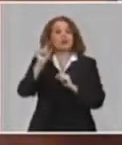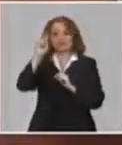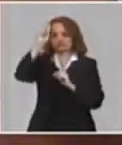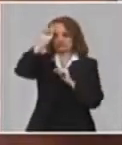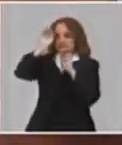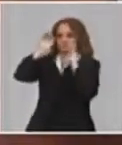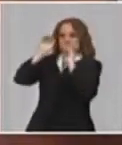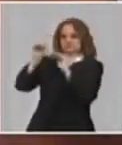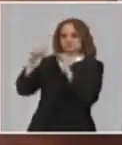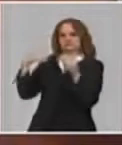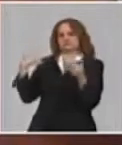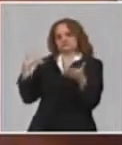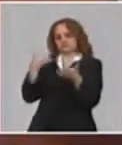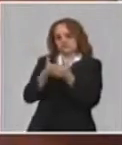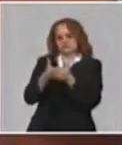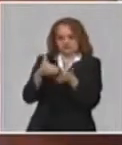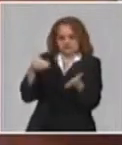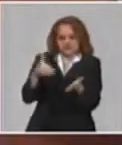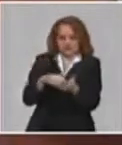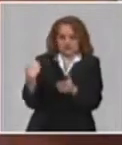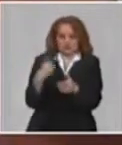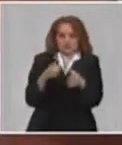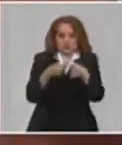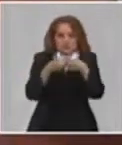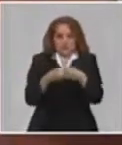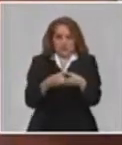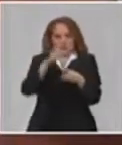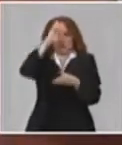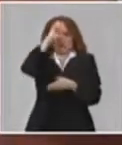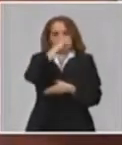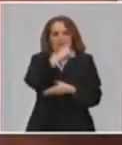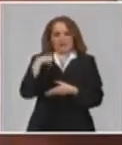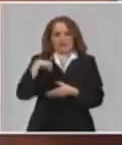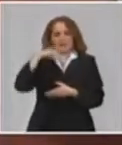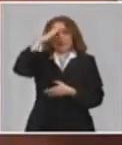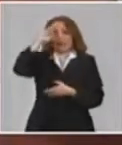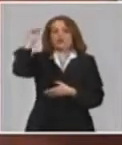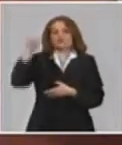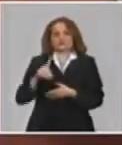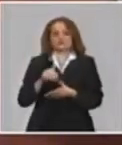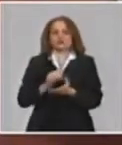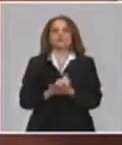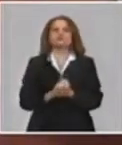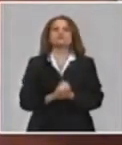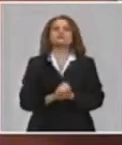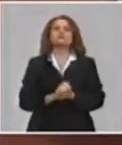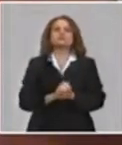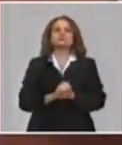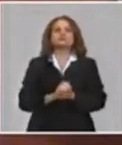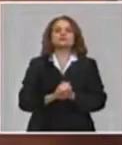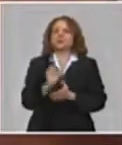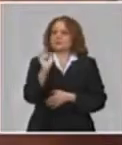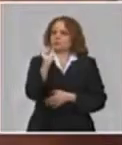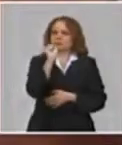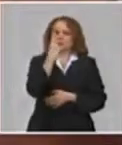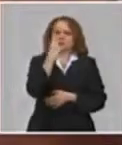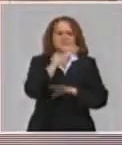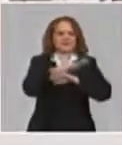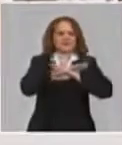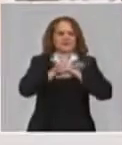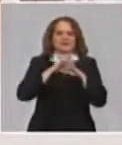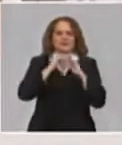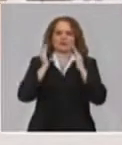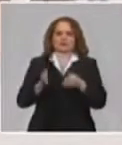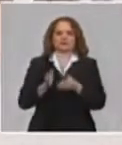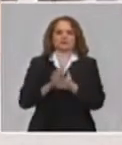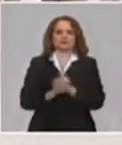llegada a este país, en este hospital que antes le mencionaba. Y una sola persona ha fallecido.